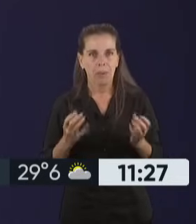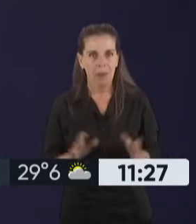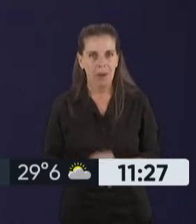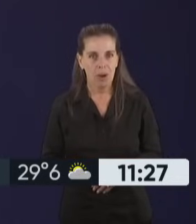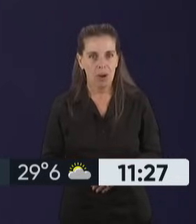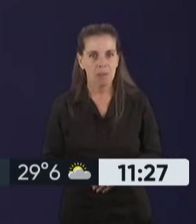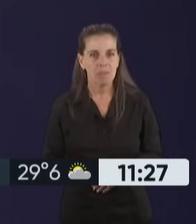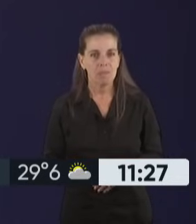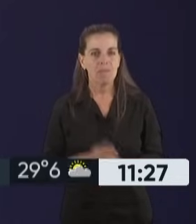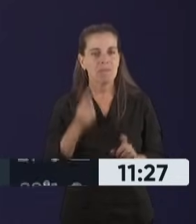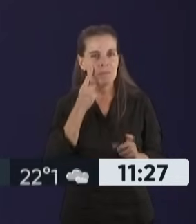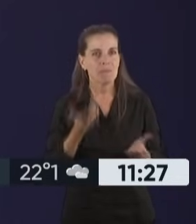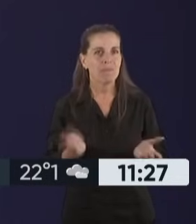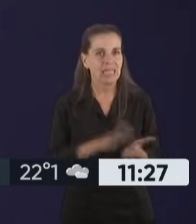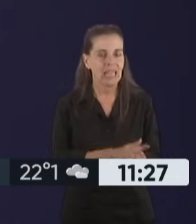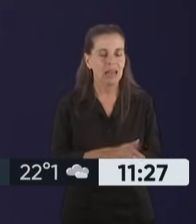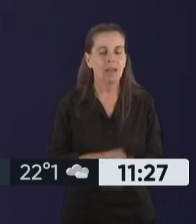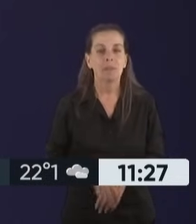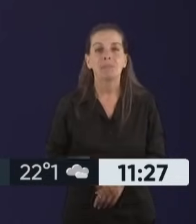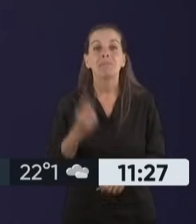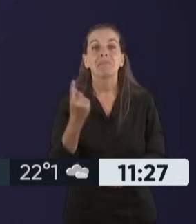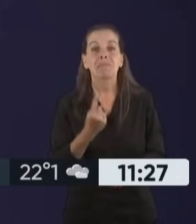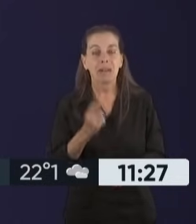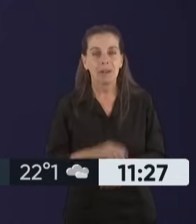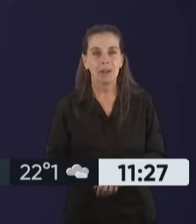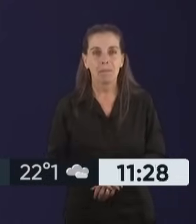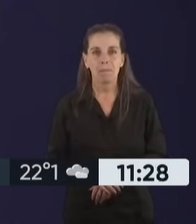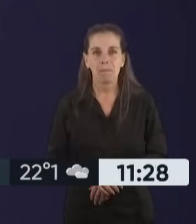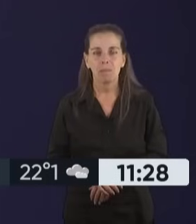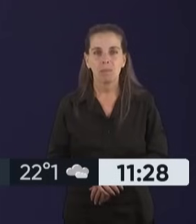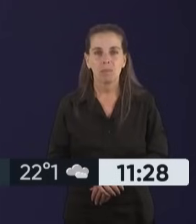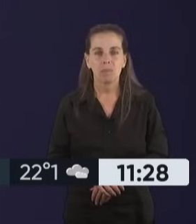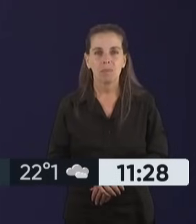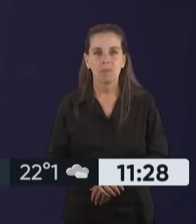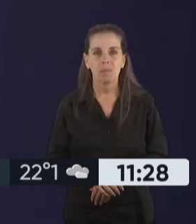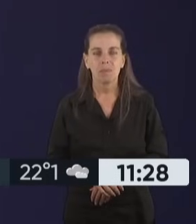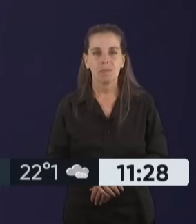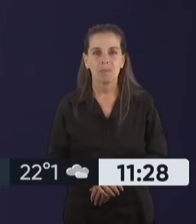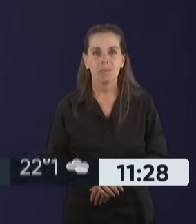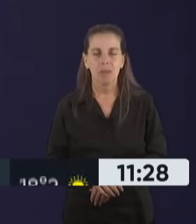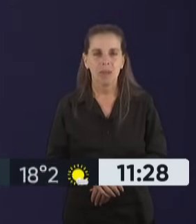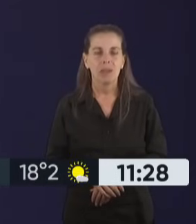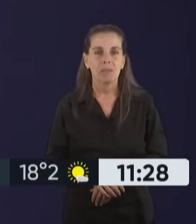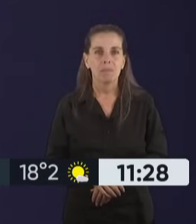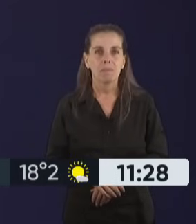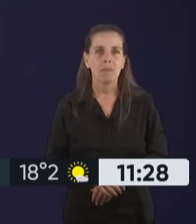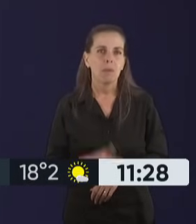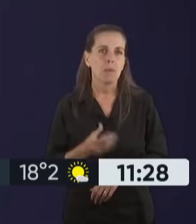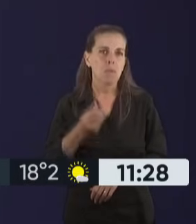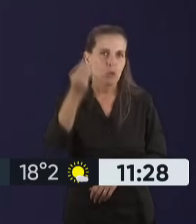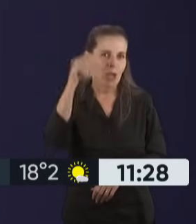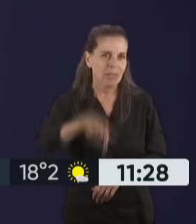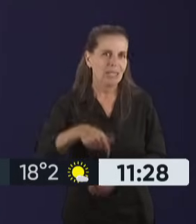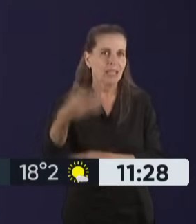voy cerrando mi carpeta. En primer lugar, por supuesto que lo he dicho en